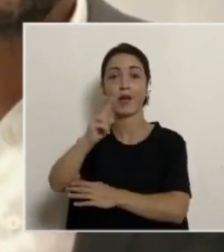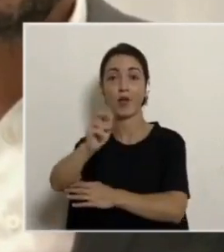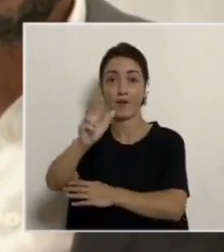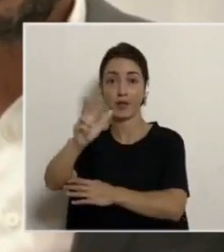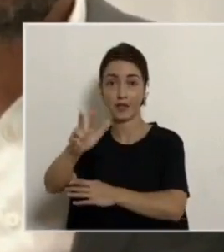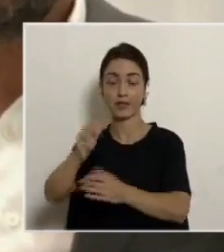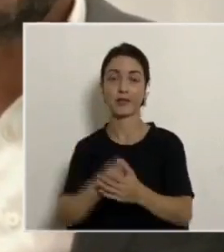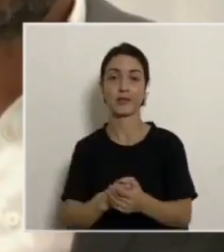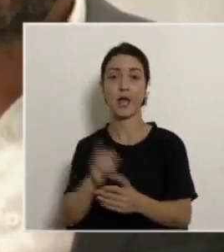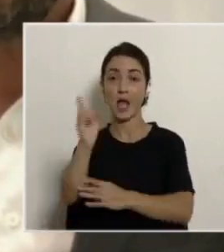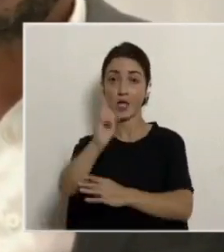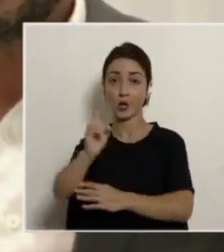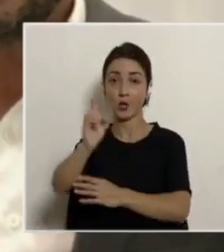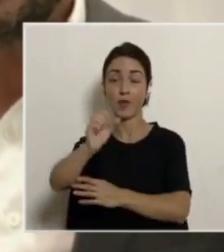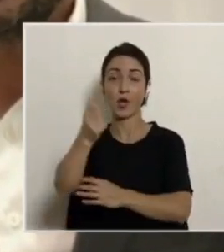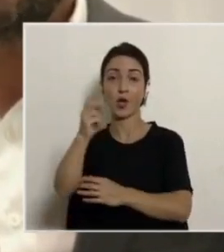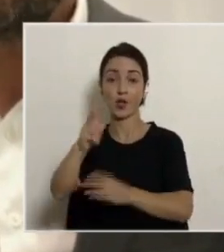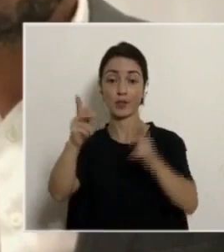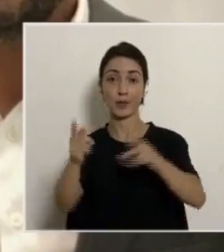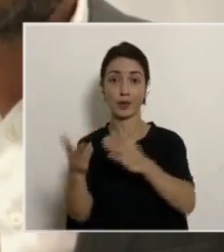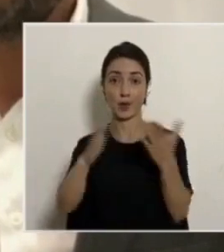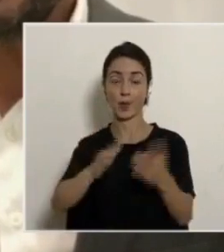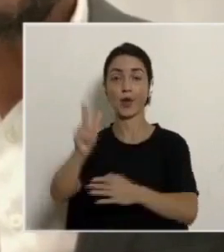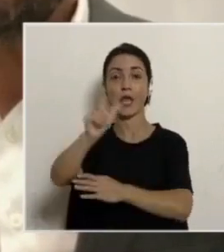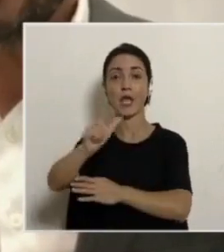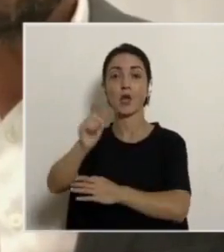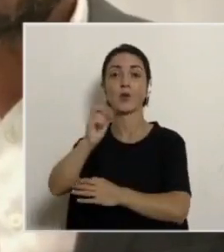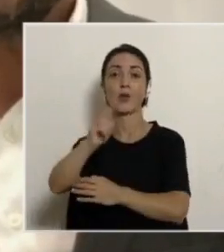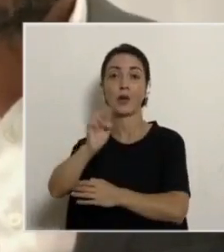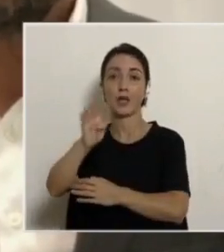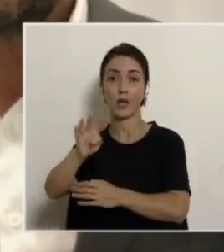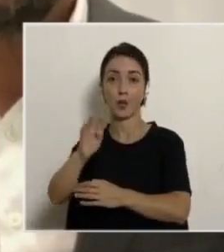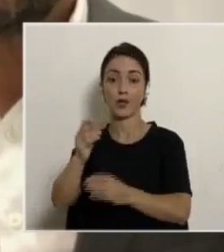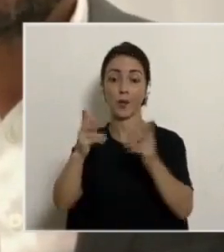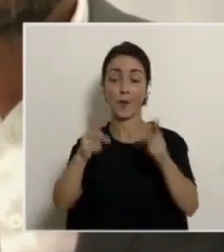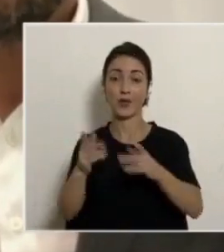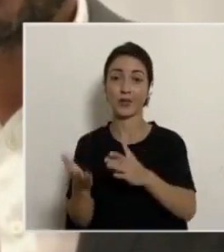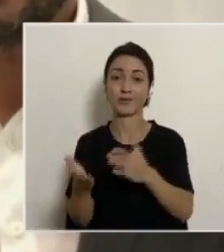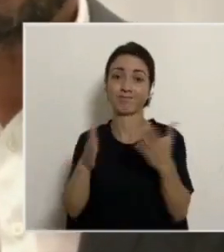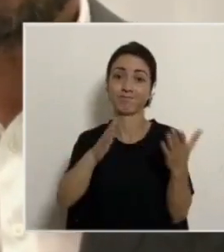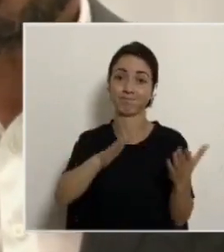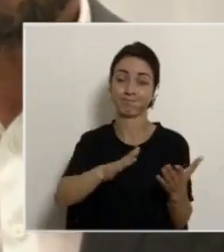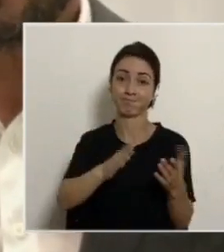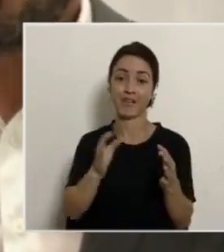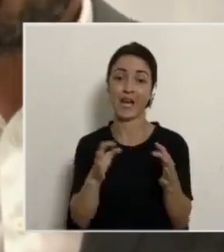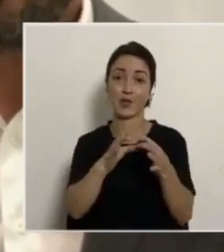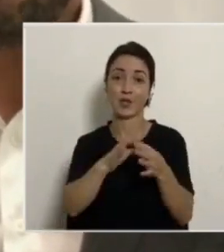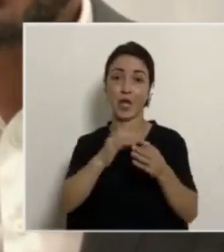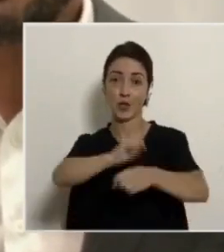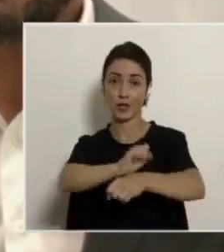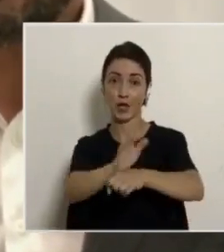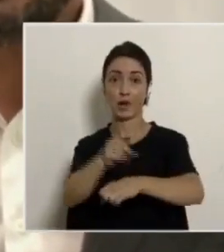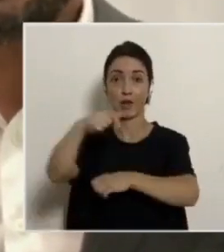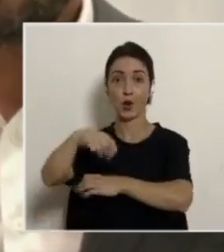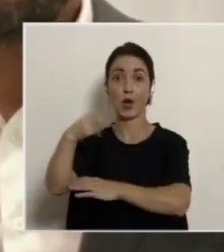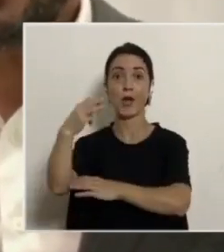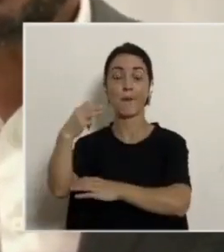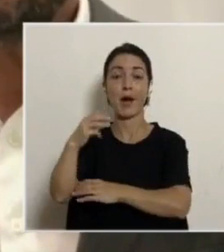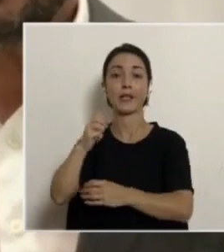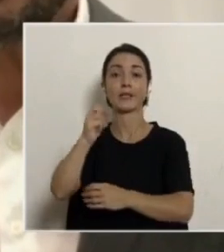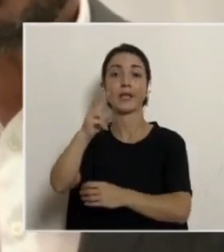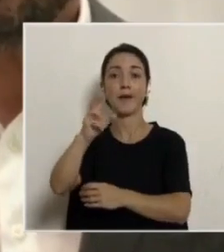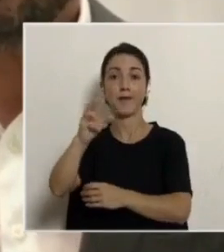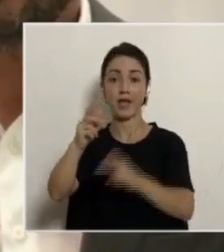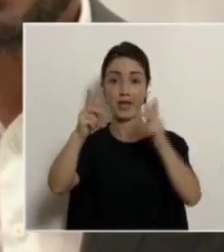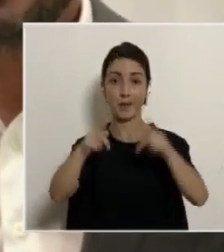23, el domingo 12 y el lunes 24 decesos relacionados con COVID-19. Hoy martes se registraron